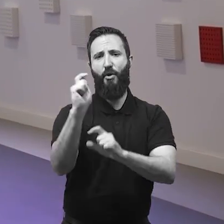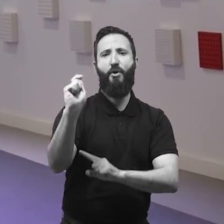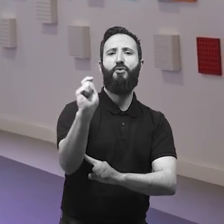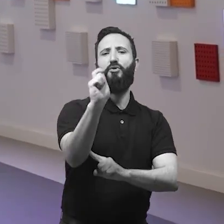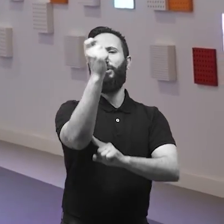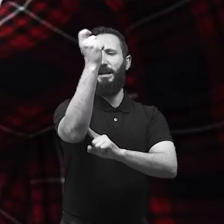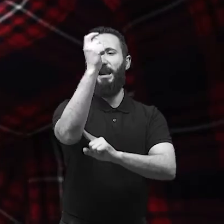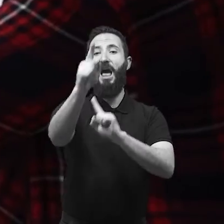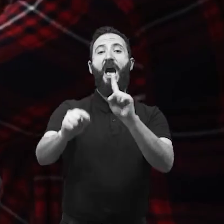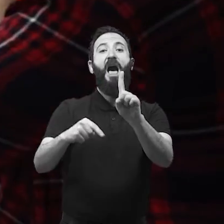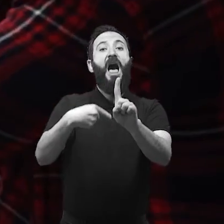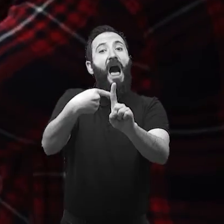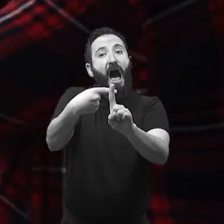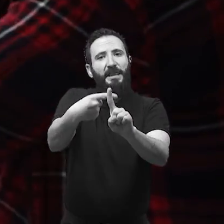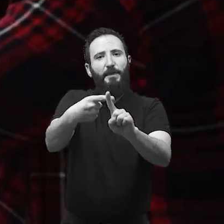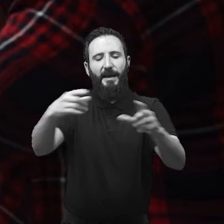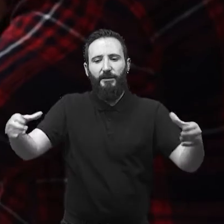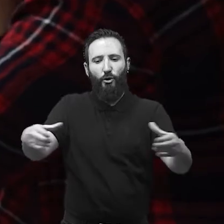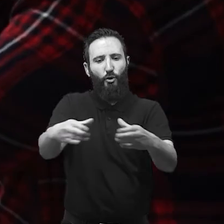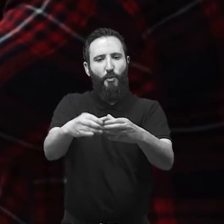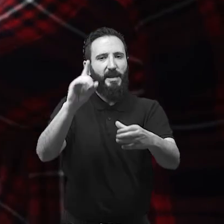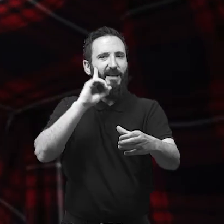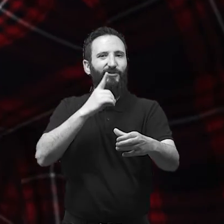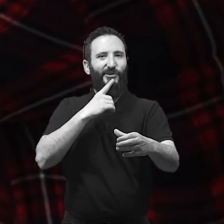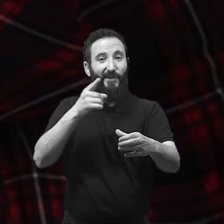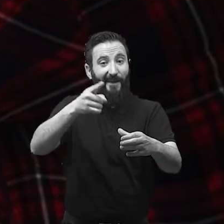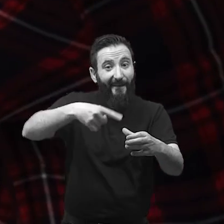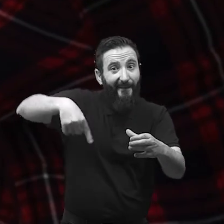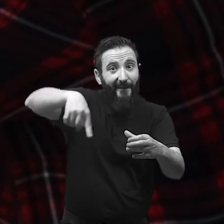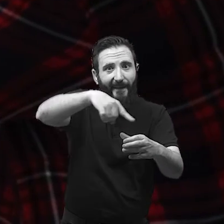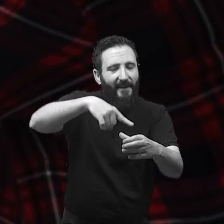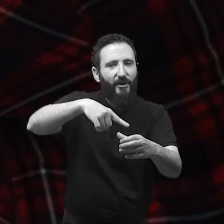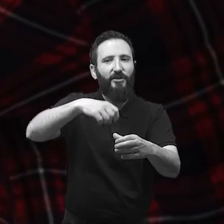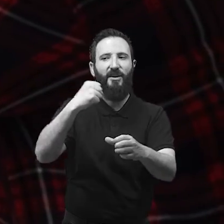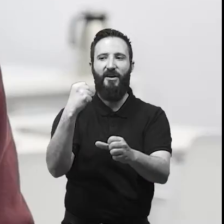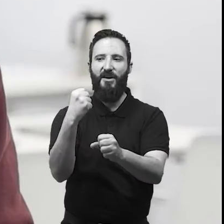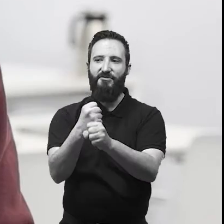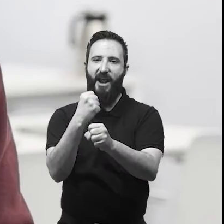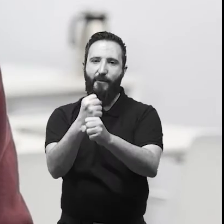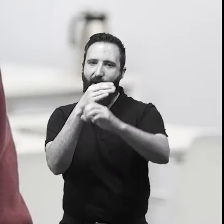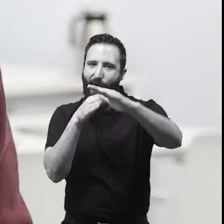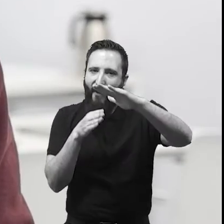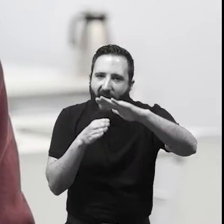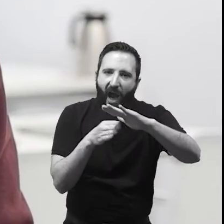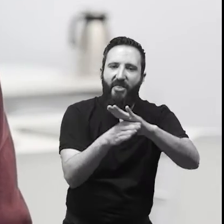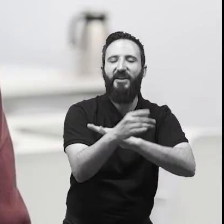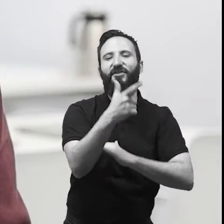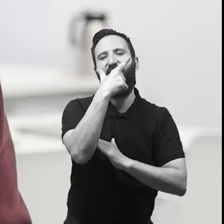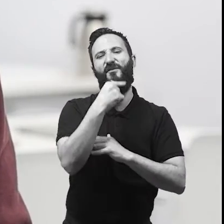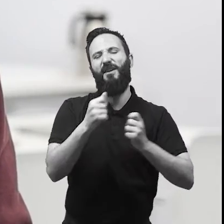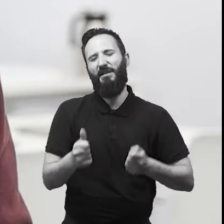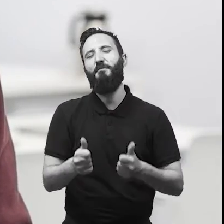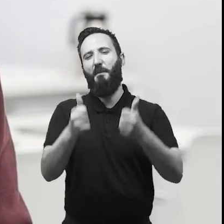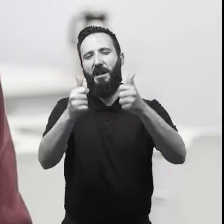y además la comunidad sorda es más facilidad de acceder